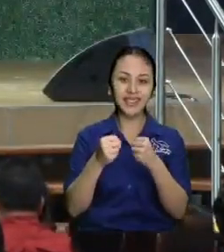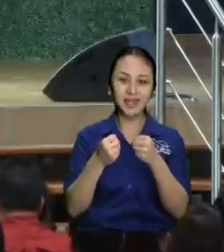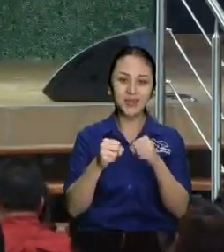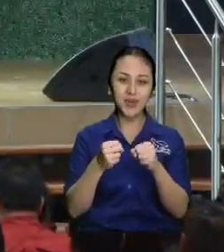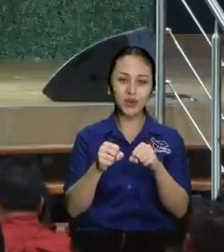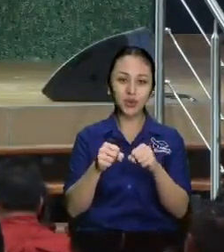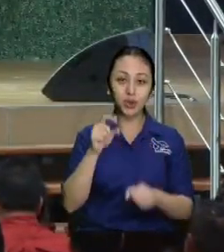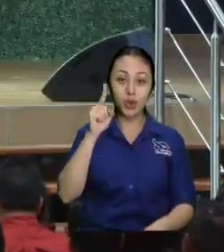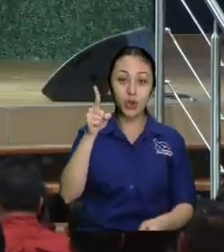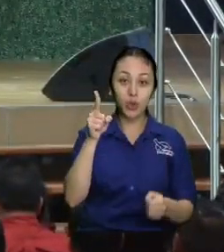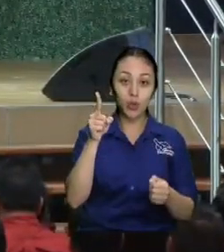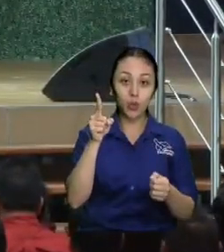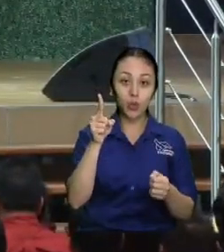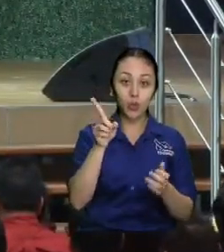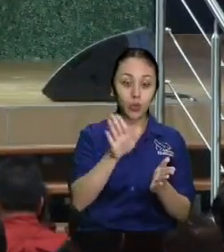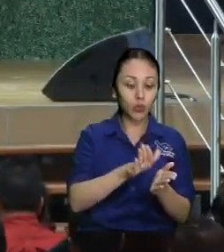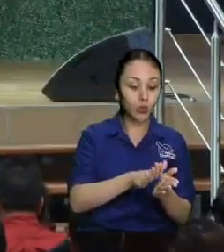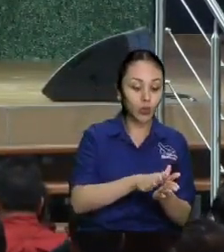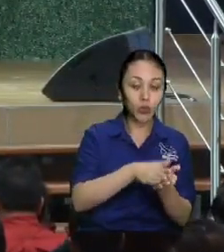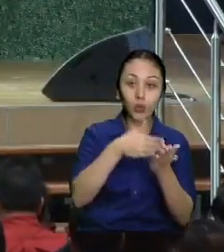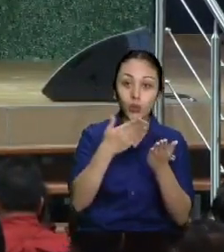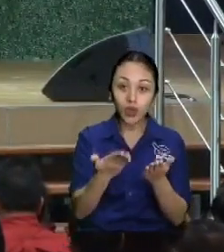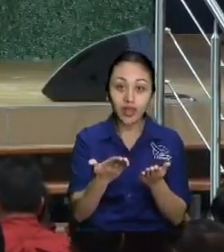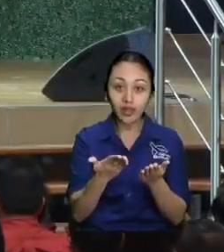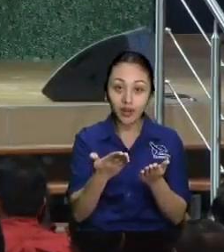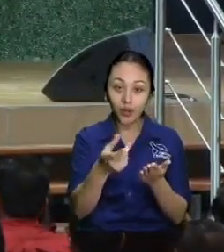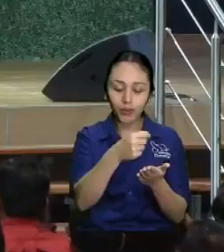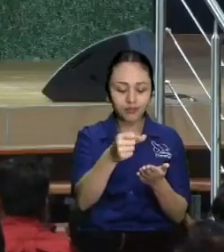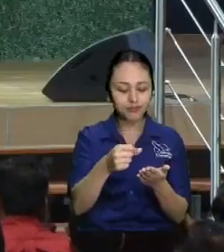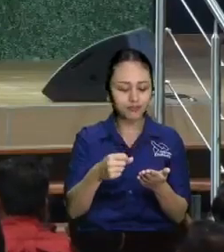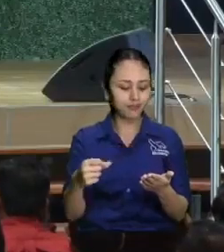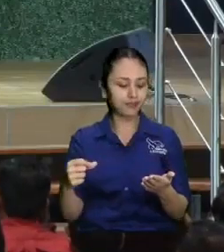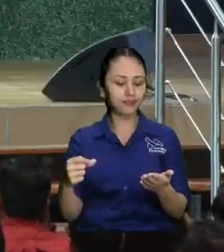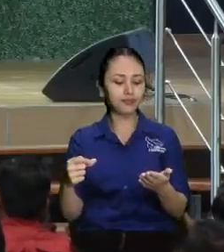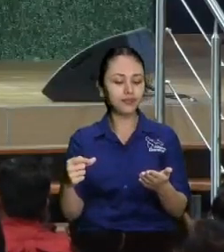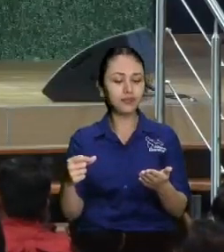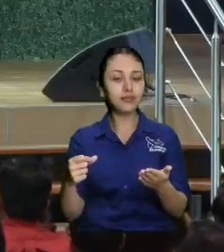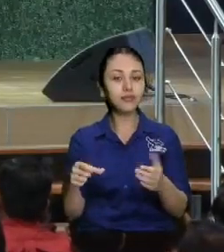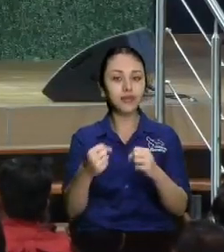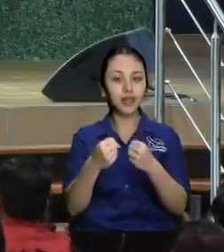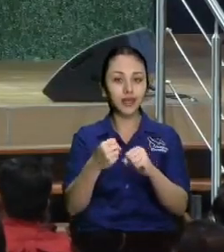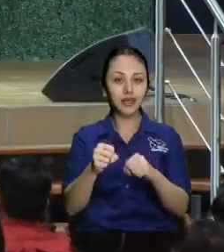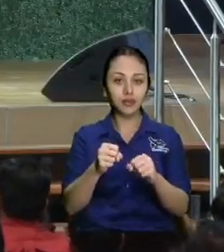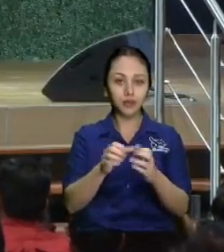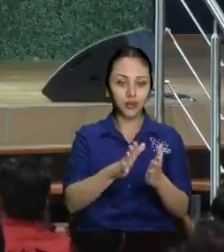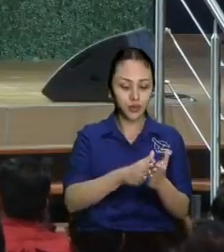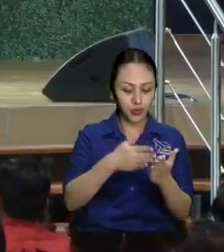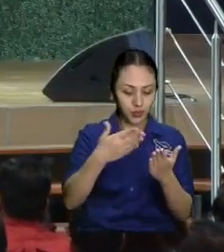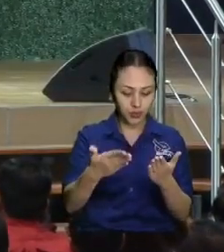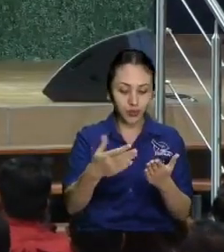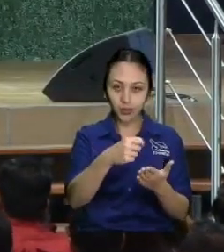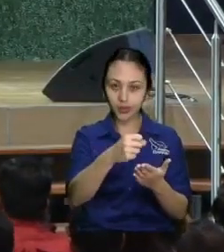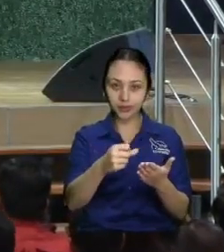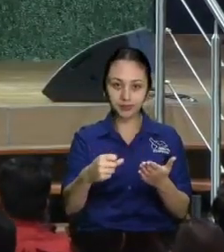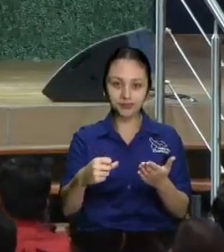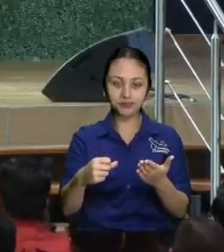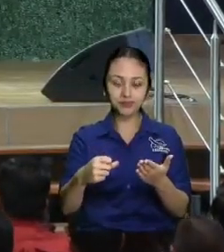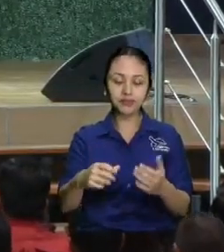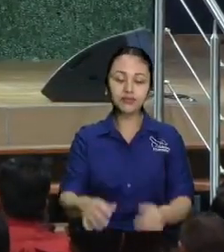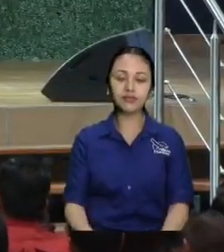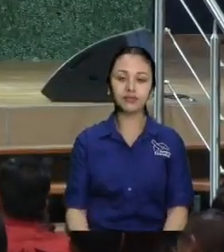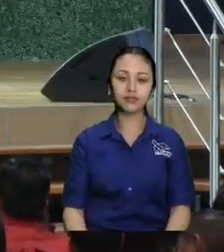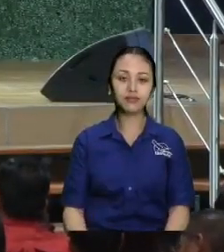los cuadernitos donde salían las escuelas dominicales en aquel tiempo, ¿verdad? Hicimos un espigando basado en eso.